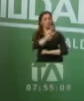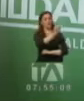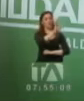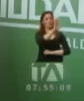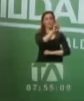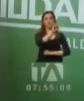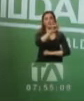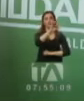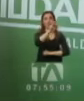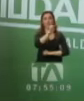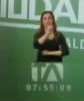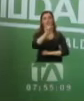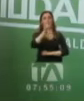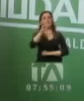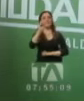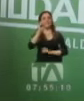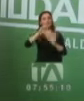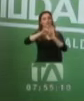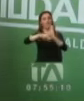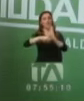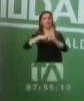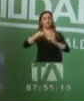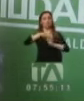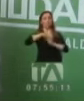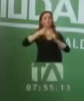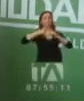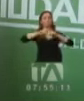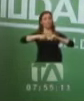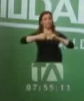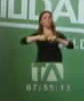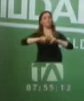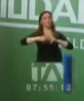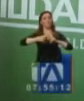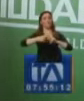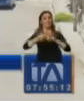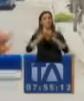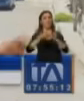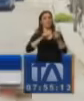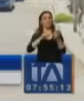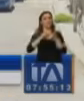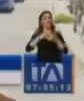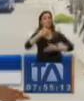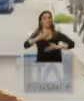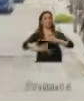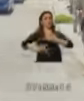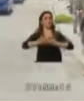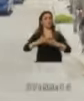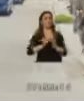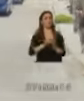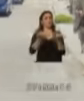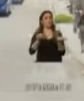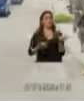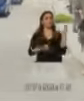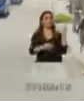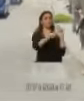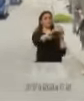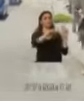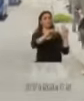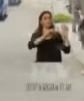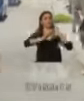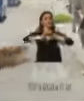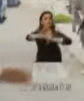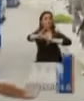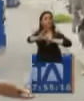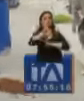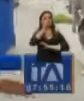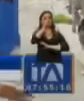Se acabaron los estudios y en este momento vamos a entrar en un proceso ya de licitación del sistema, ¿no? En la actualidad, tres compañías de transporte público